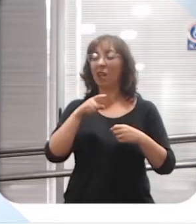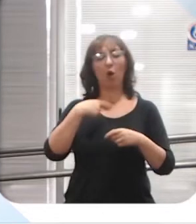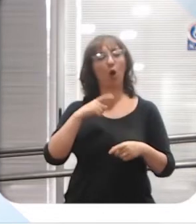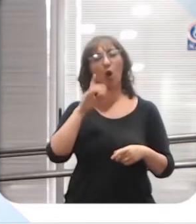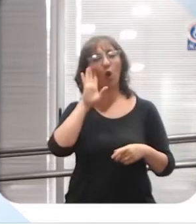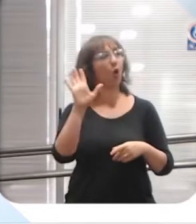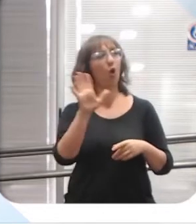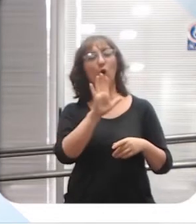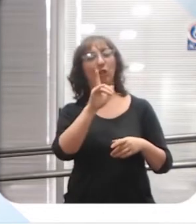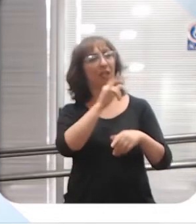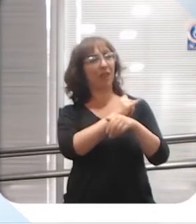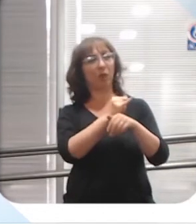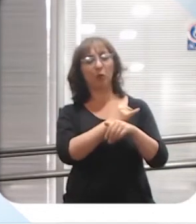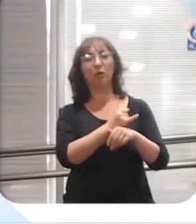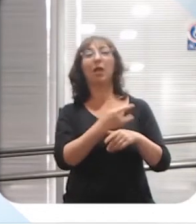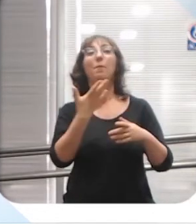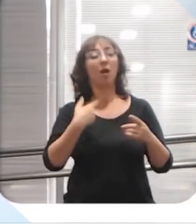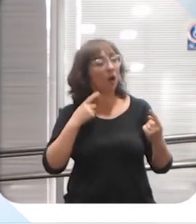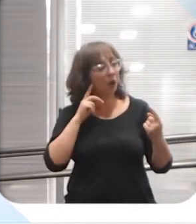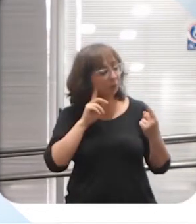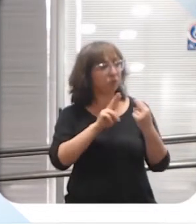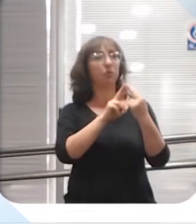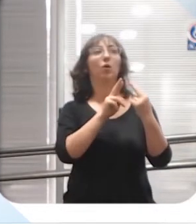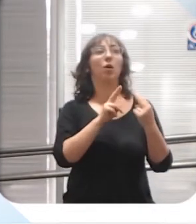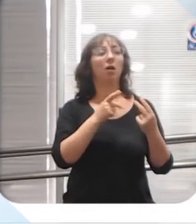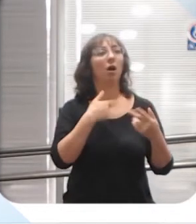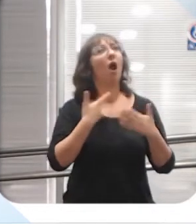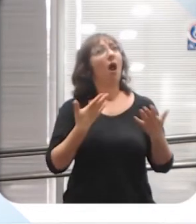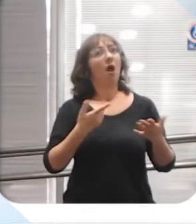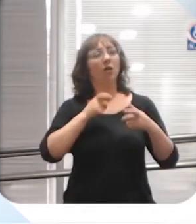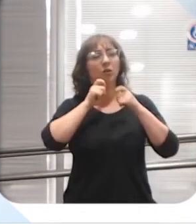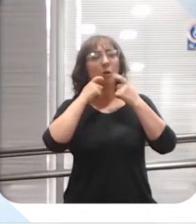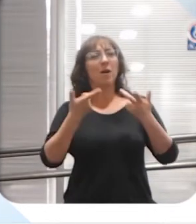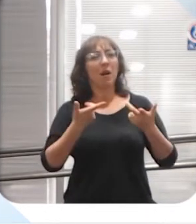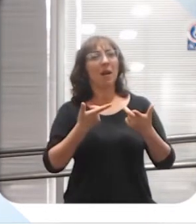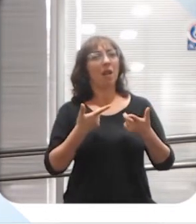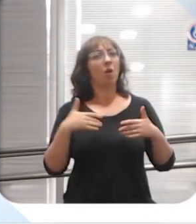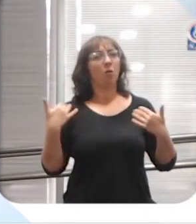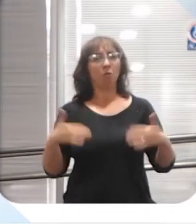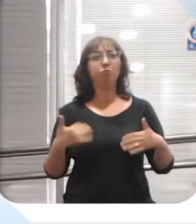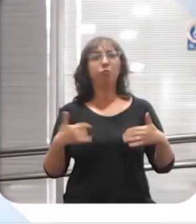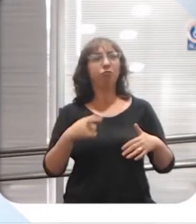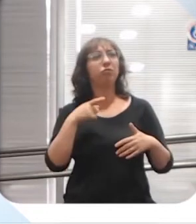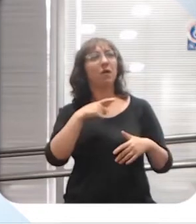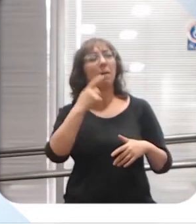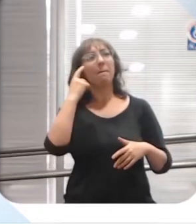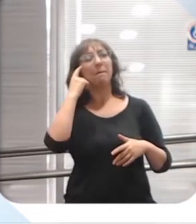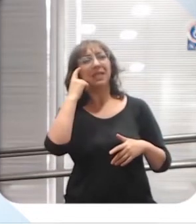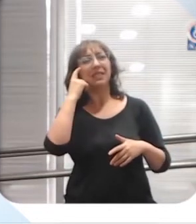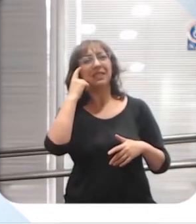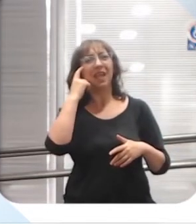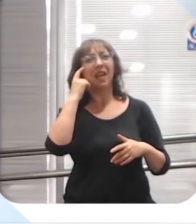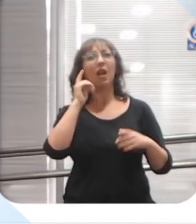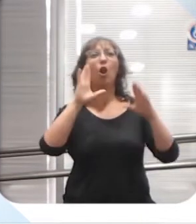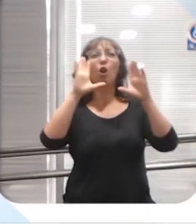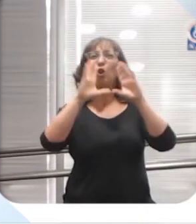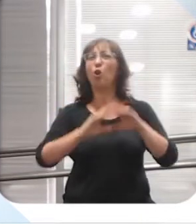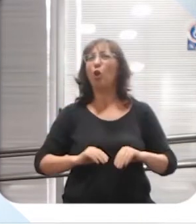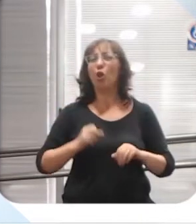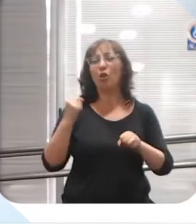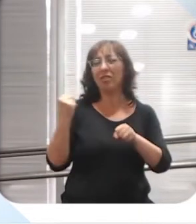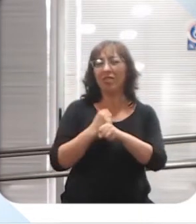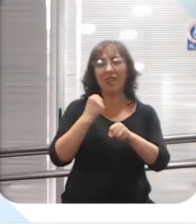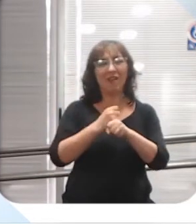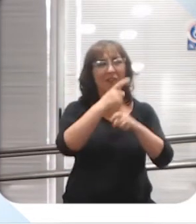conocíamos la institución, pero al conocerla también nos sorprendió muy favorablemente que estuvieran pensando en llevar todo este trabajo